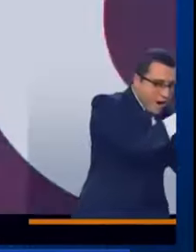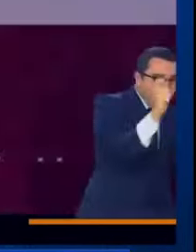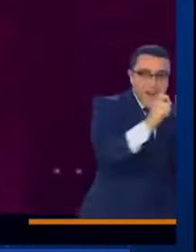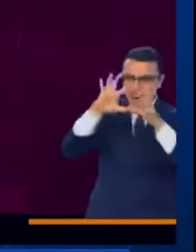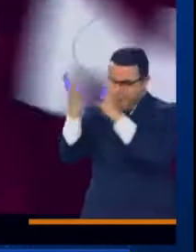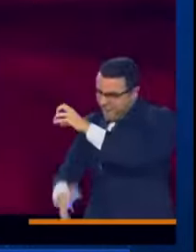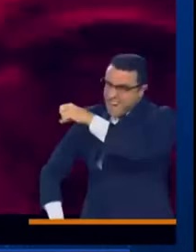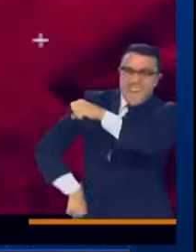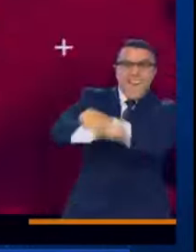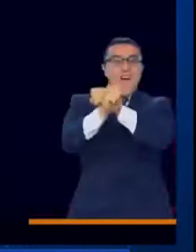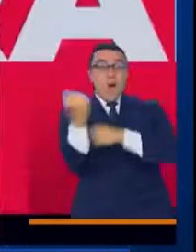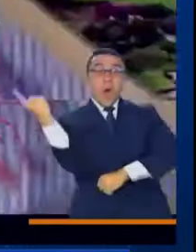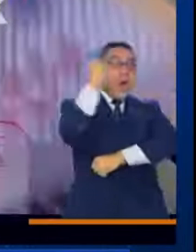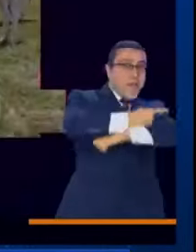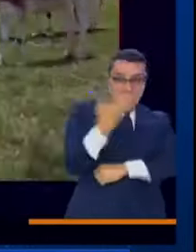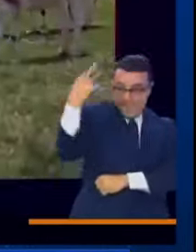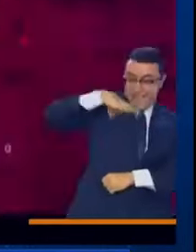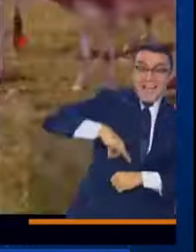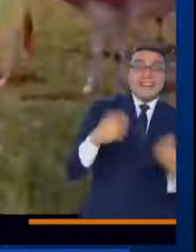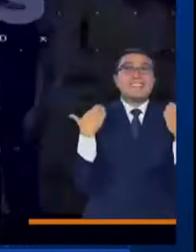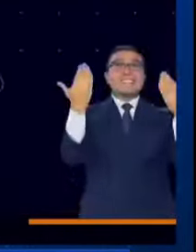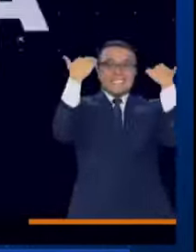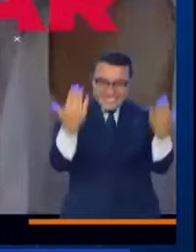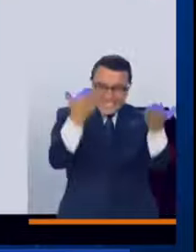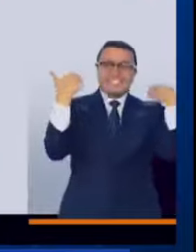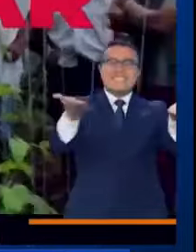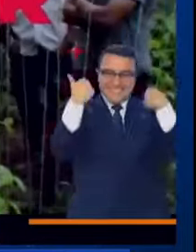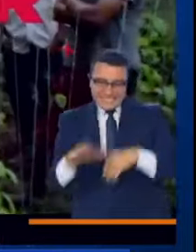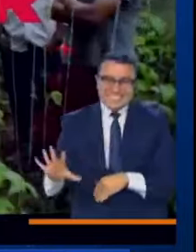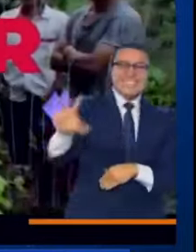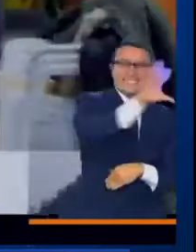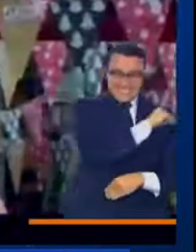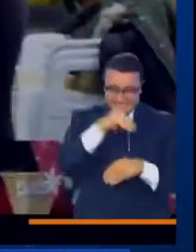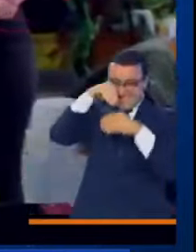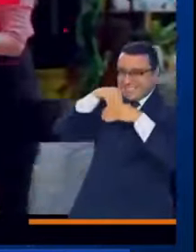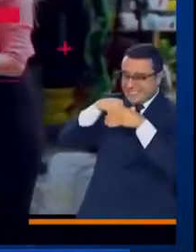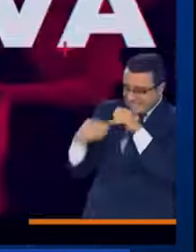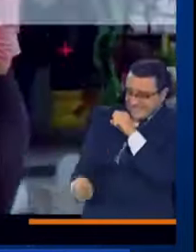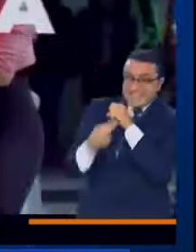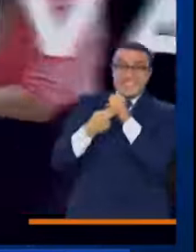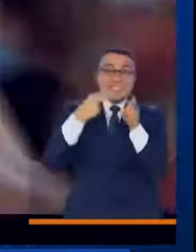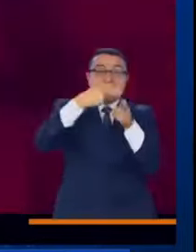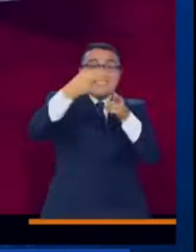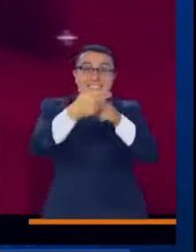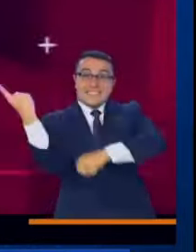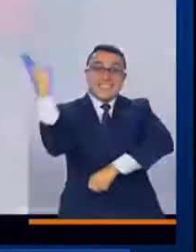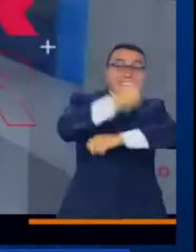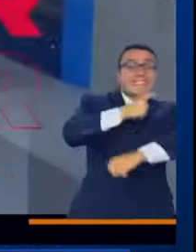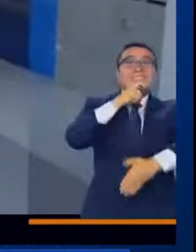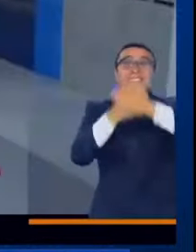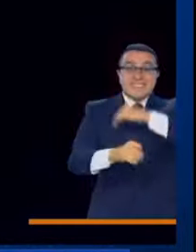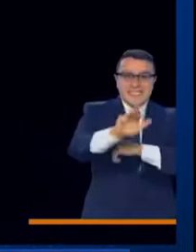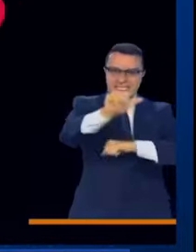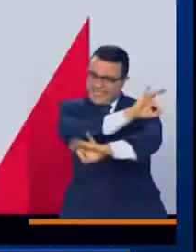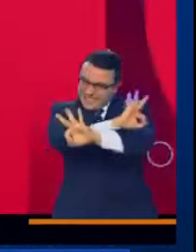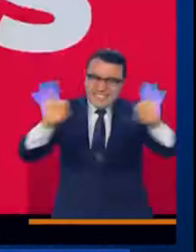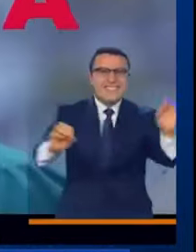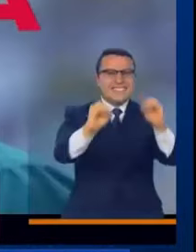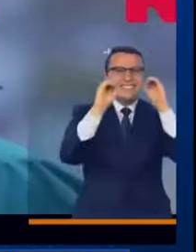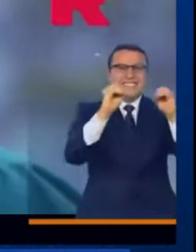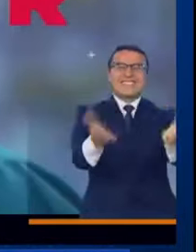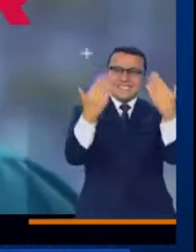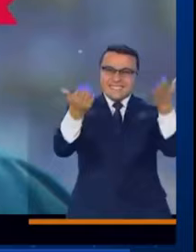jornadas. Esperamos que este gobierno recapacite y permita adelantar esas jornadas, pero si no lo hace, logramos